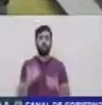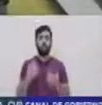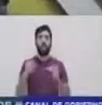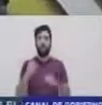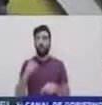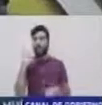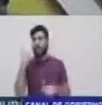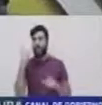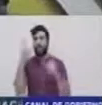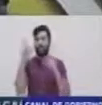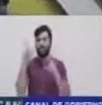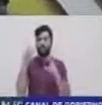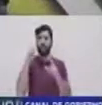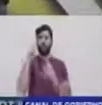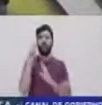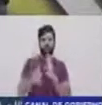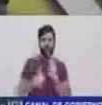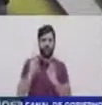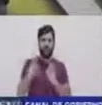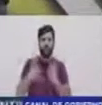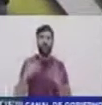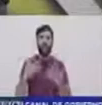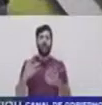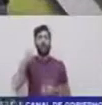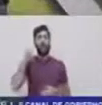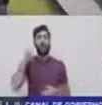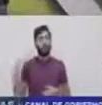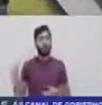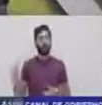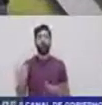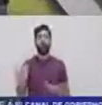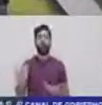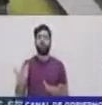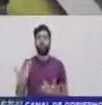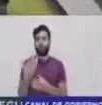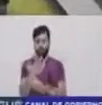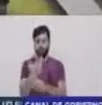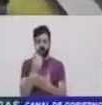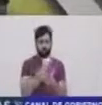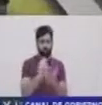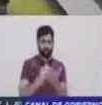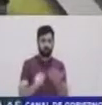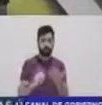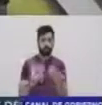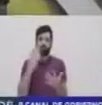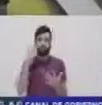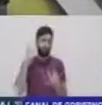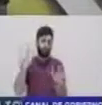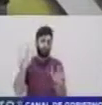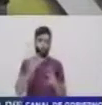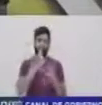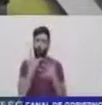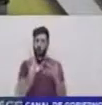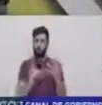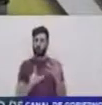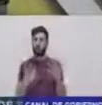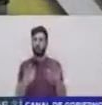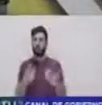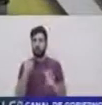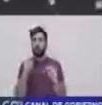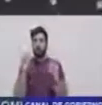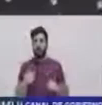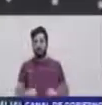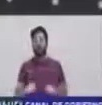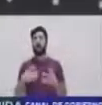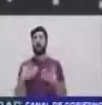personas que hacen viral fotos, videos, audios, no sé, escrituras en redes sociales,